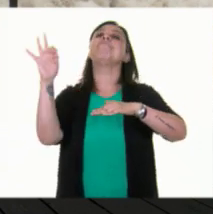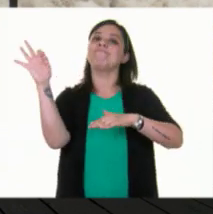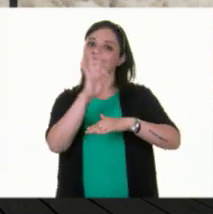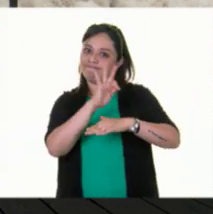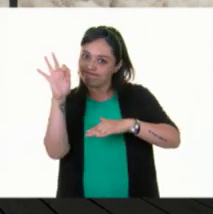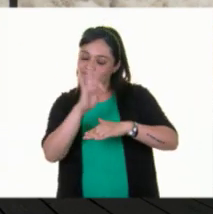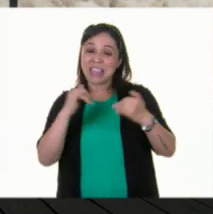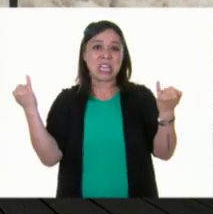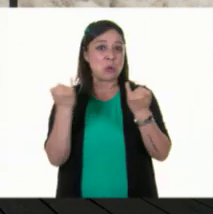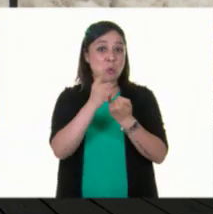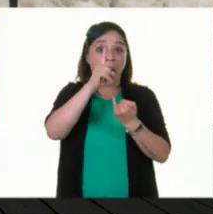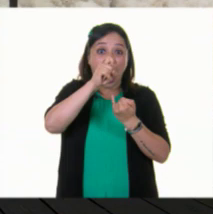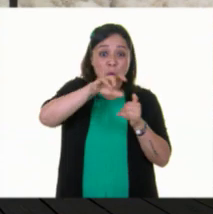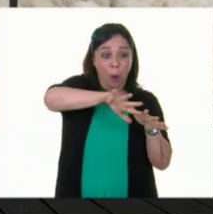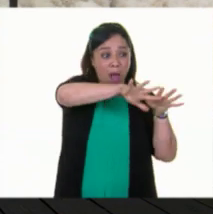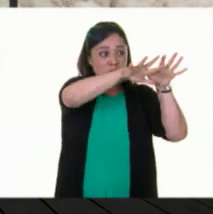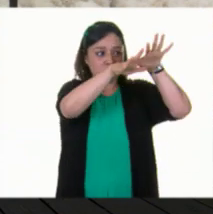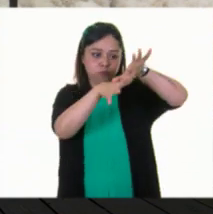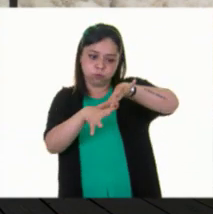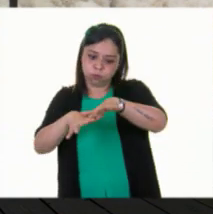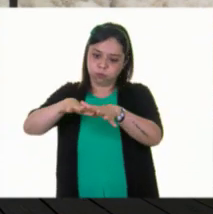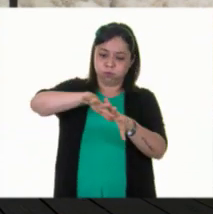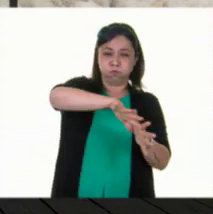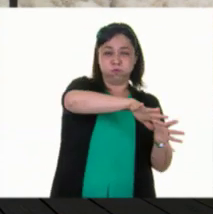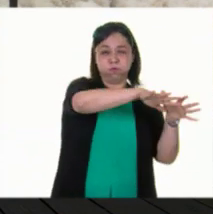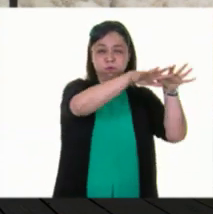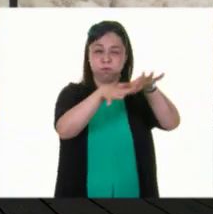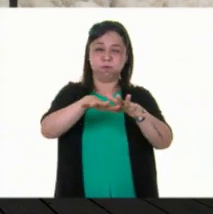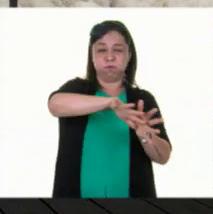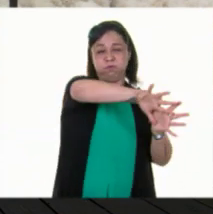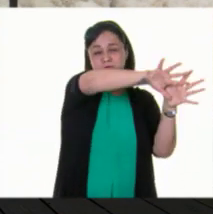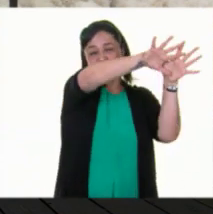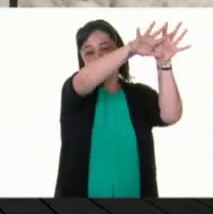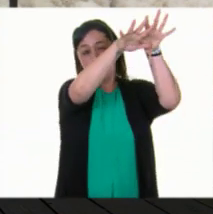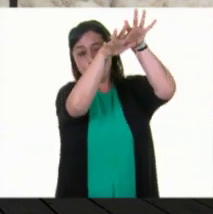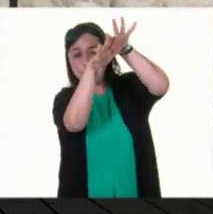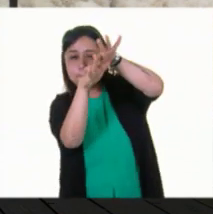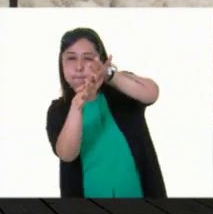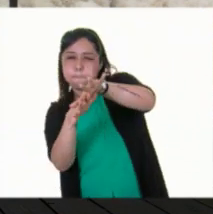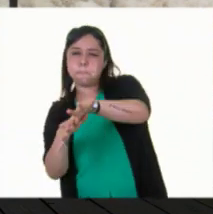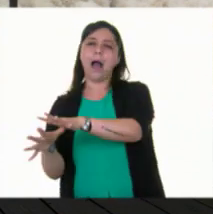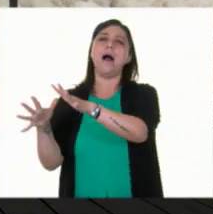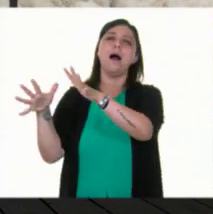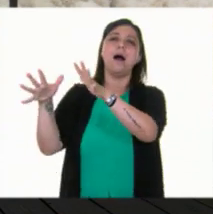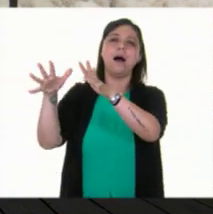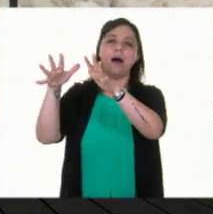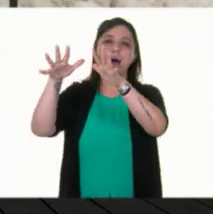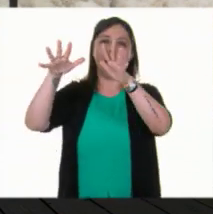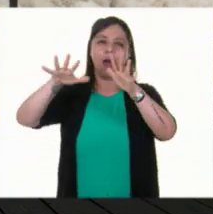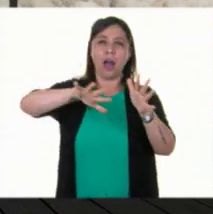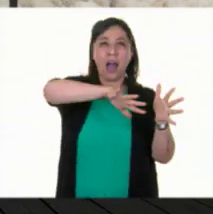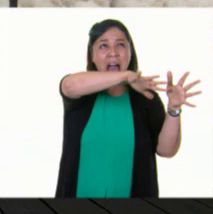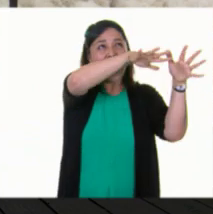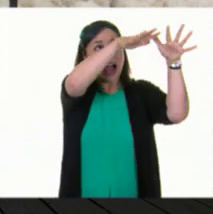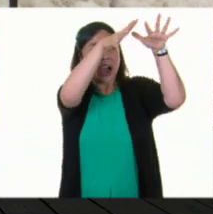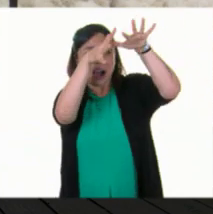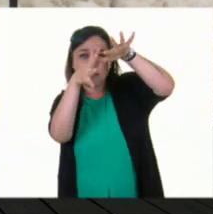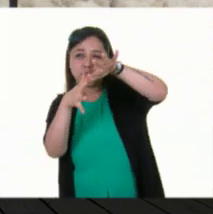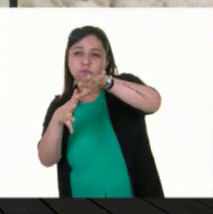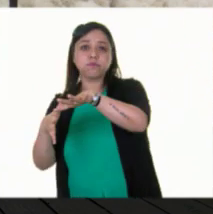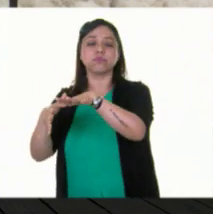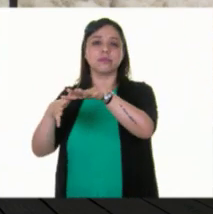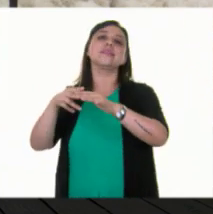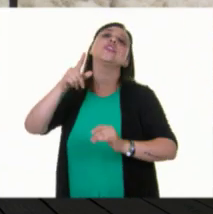las aguas del mar, las cuales, al llegar a la costa, pueden provocar una o varias olas de gran tamaño,